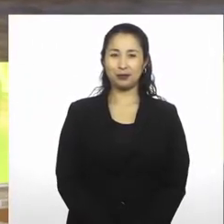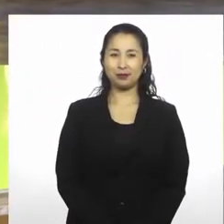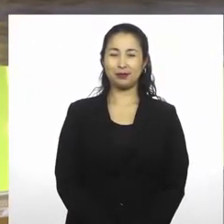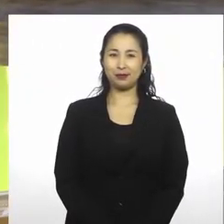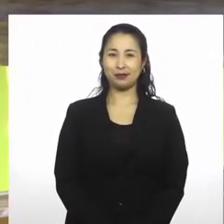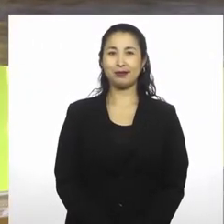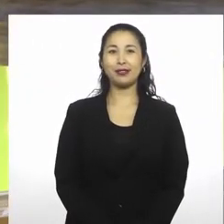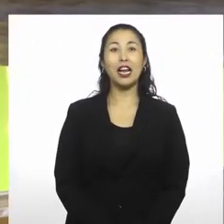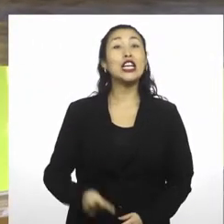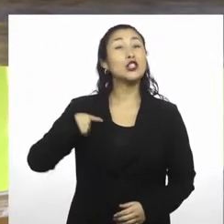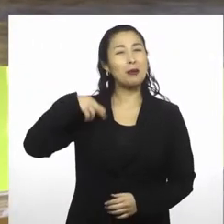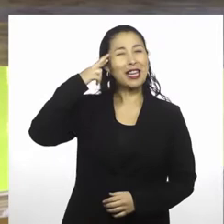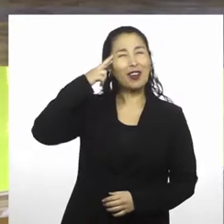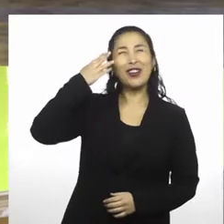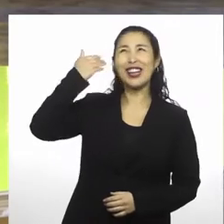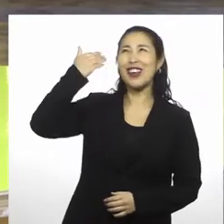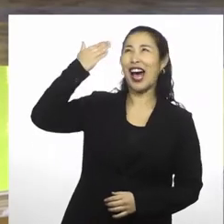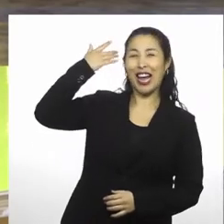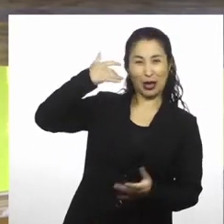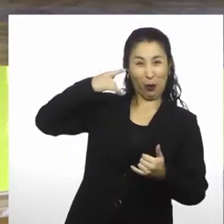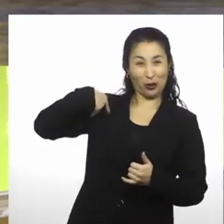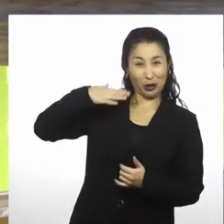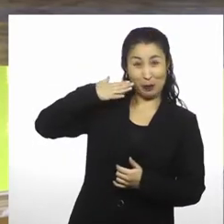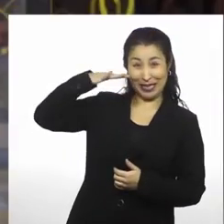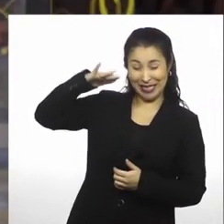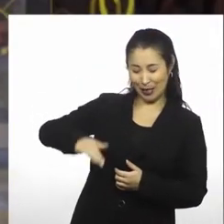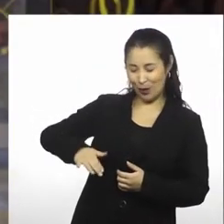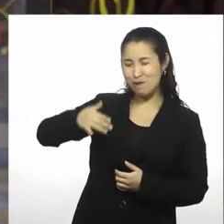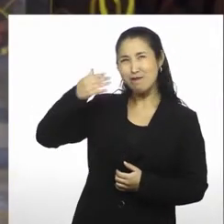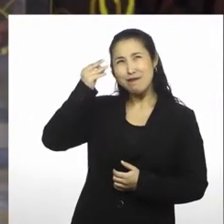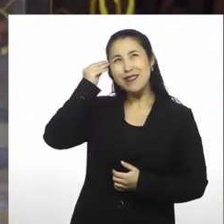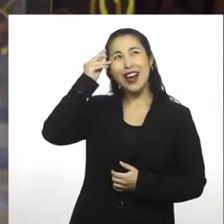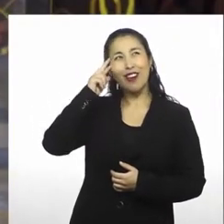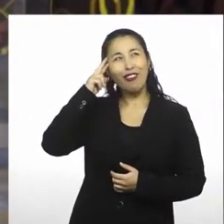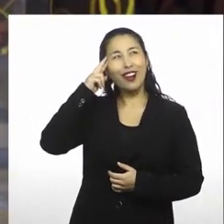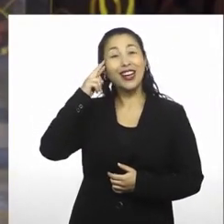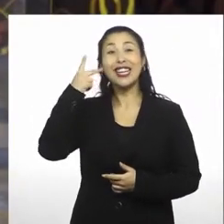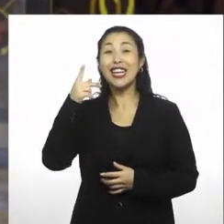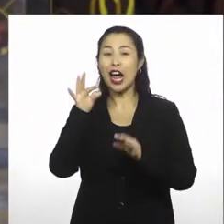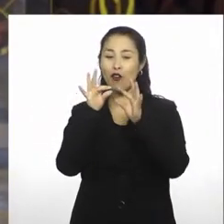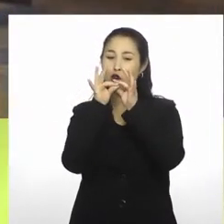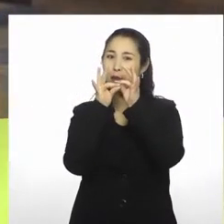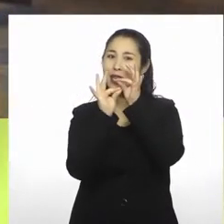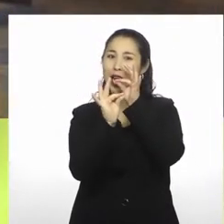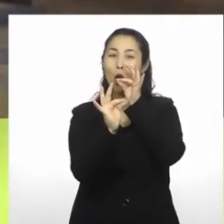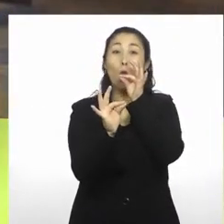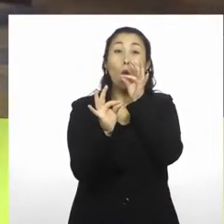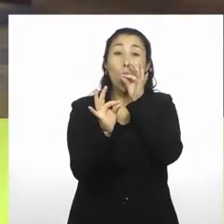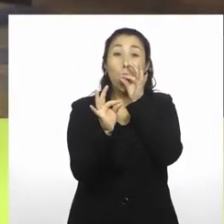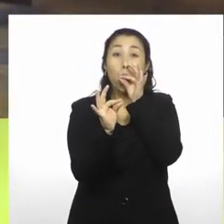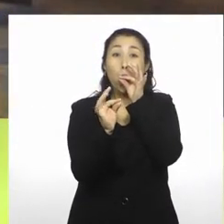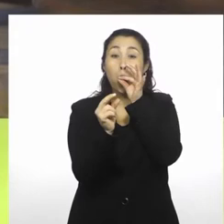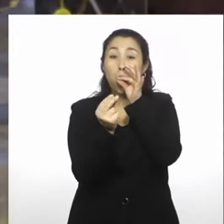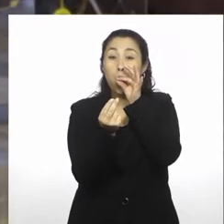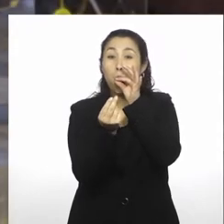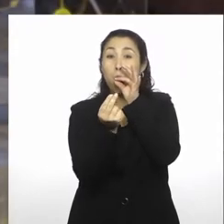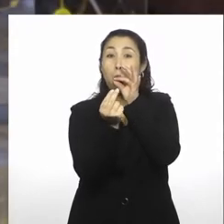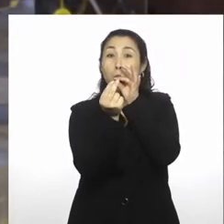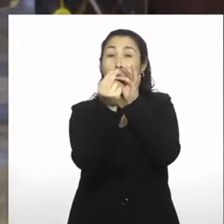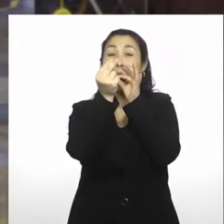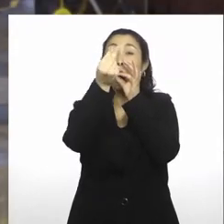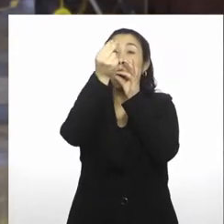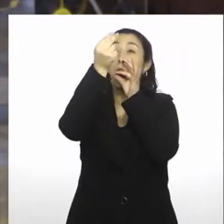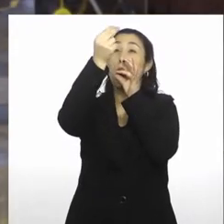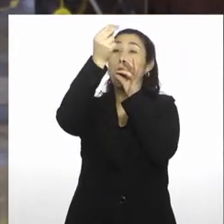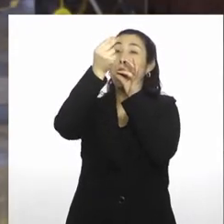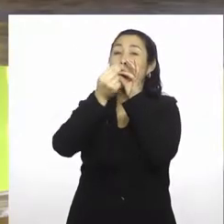Me estaba acordando de un juego que jugaba cuando era chico, que era una bombillita que uno soplaba y se levantaba una pelotita. Pero parece